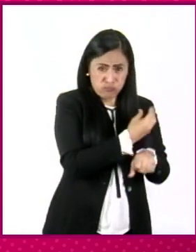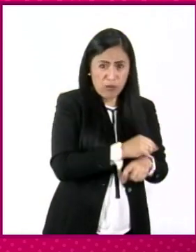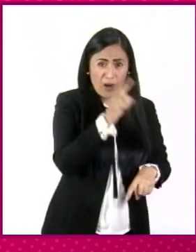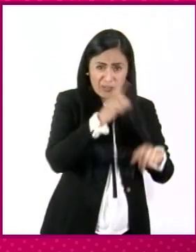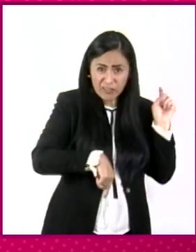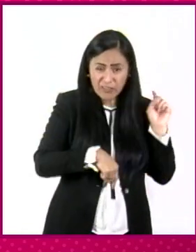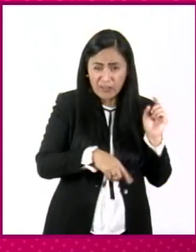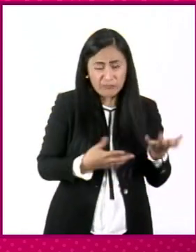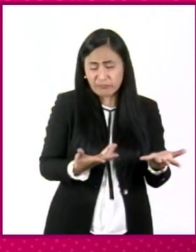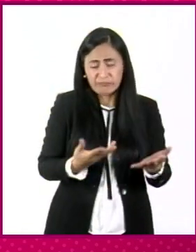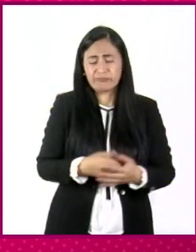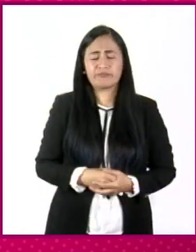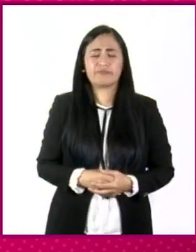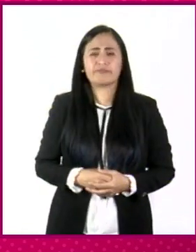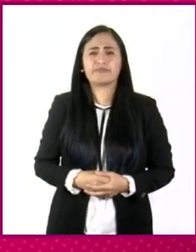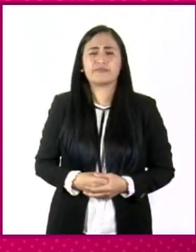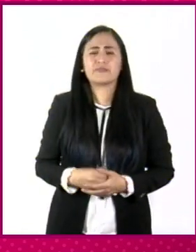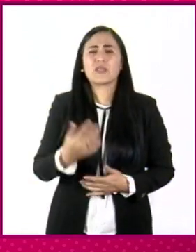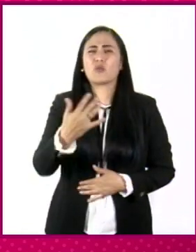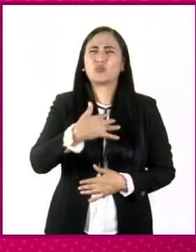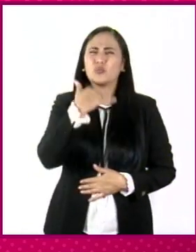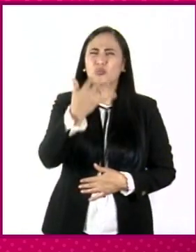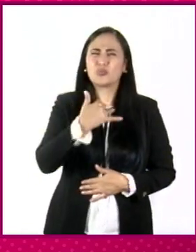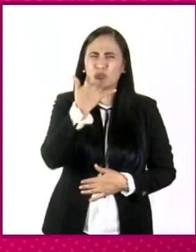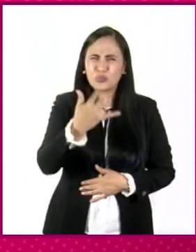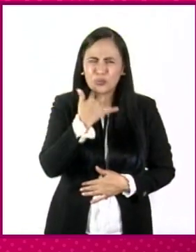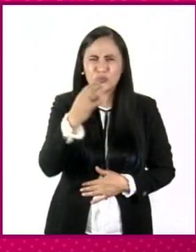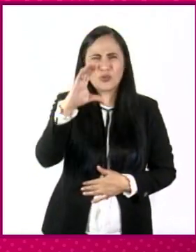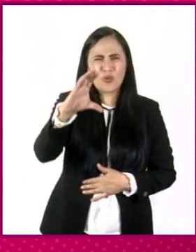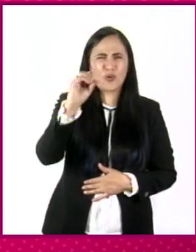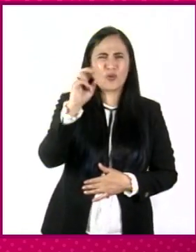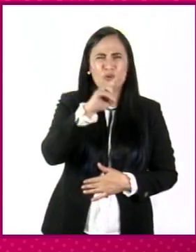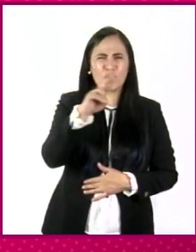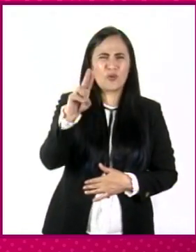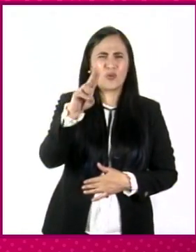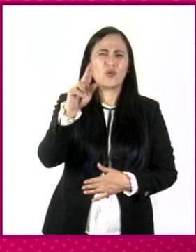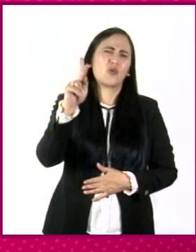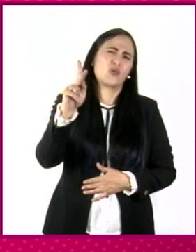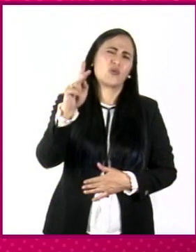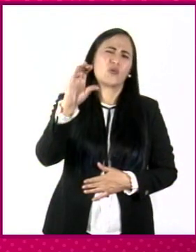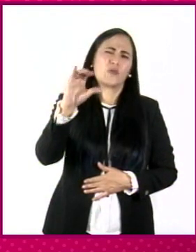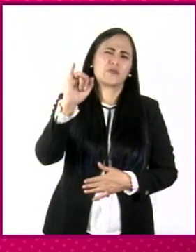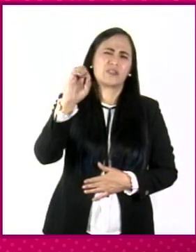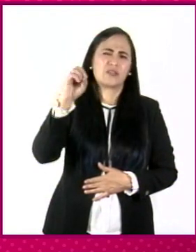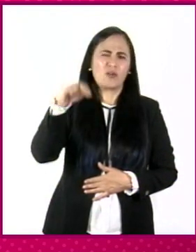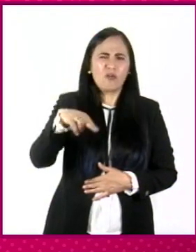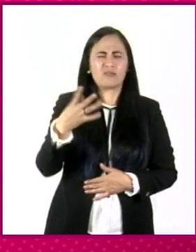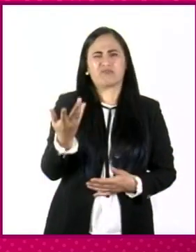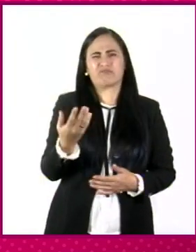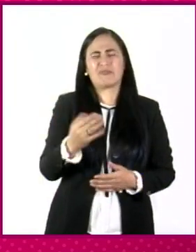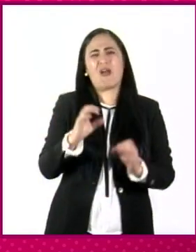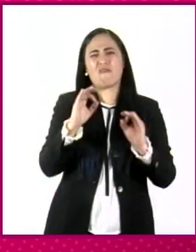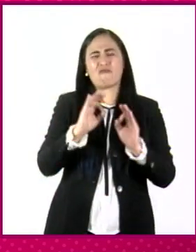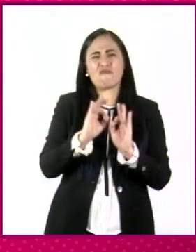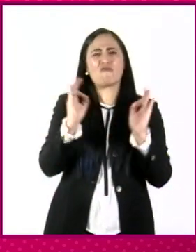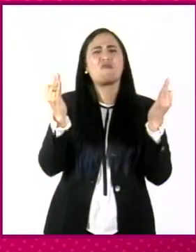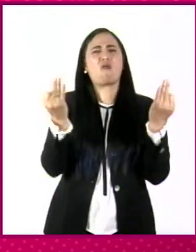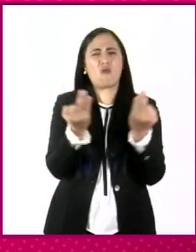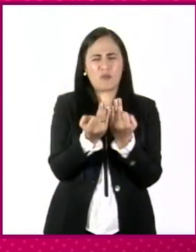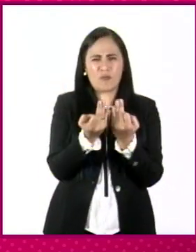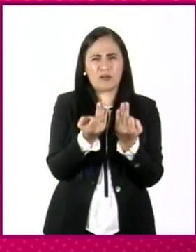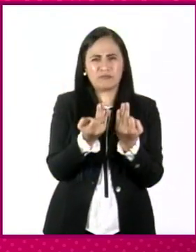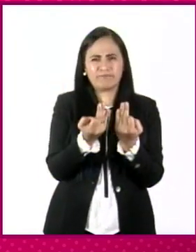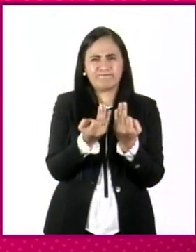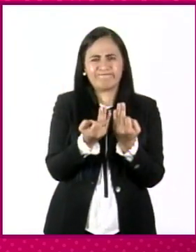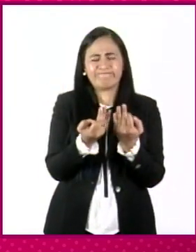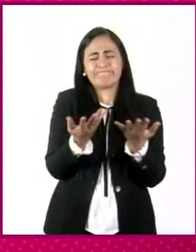La corrupción opera como un mecanismo que requiere o que revitaliza